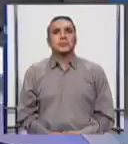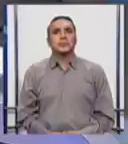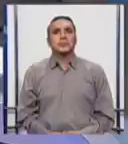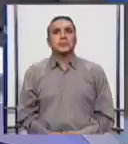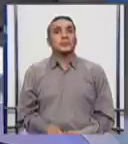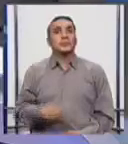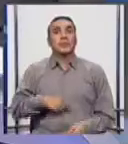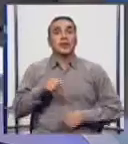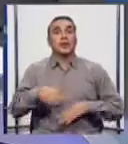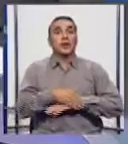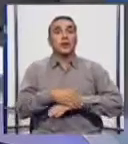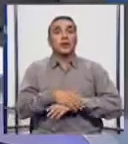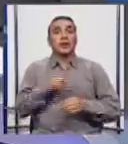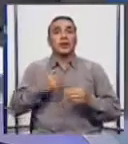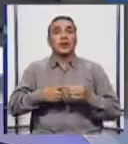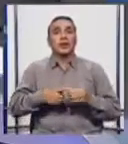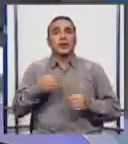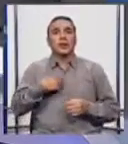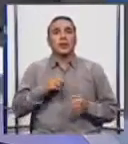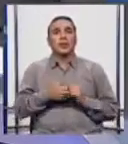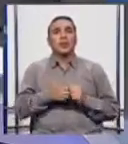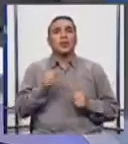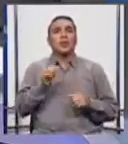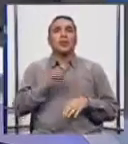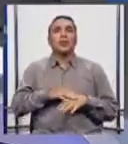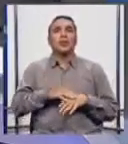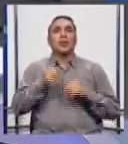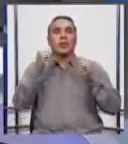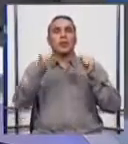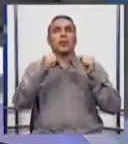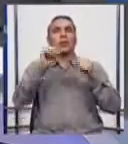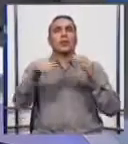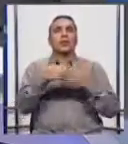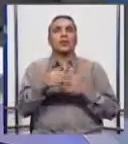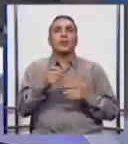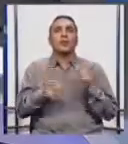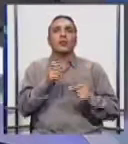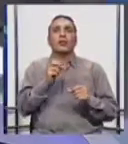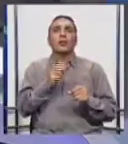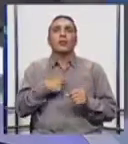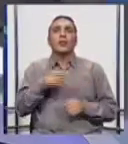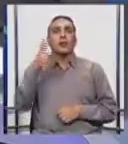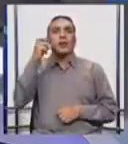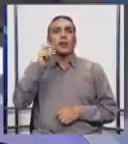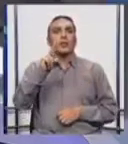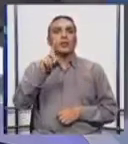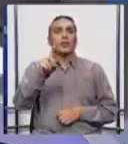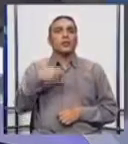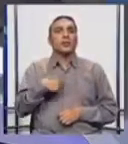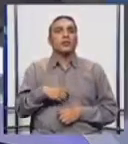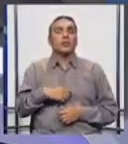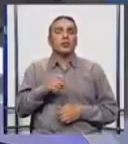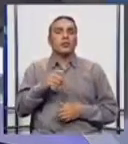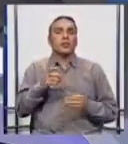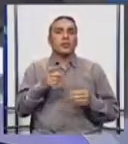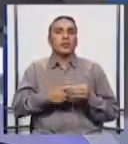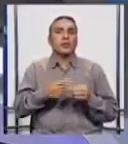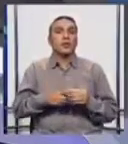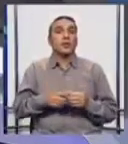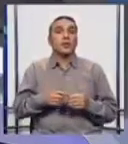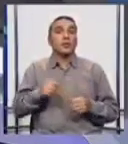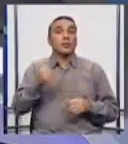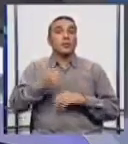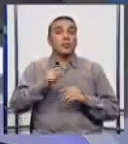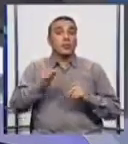varias calles de quito resultado afectadas por las manifestaciones organizadas por simpatizantes de la alianza creo suma en la ciudad el principal